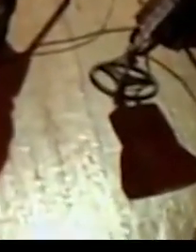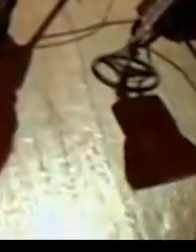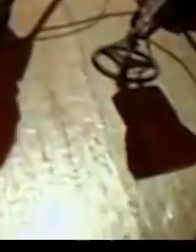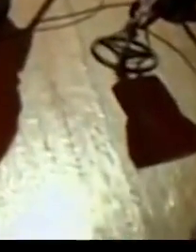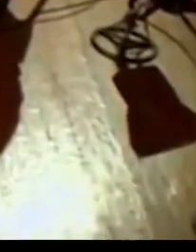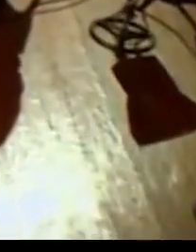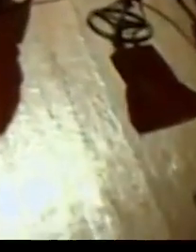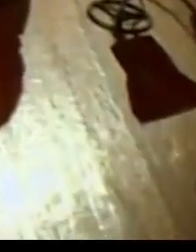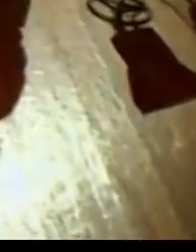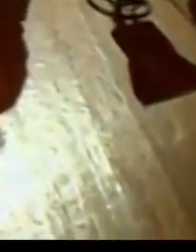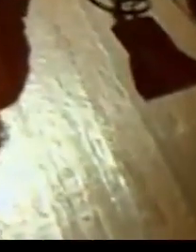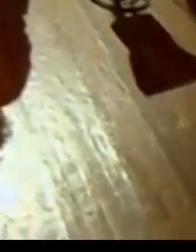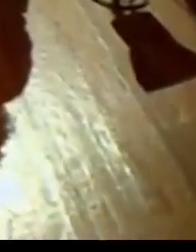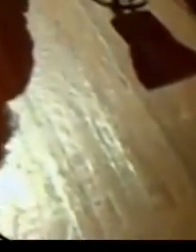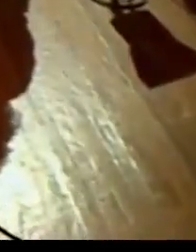sé.